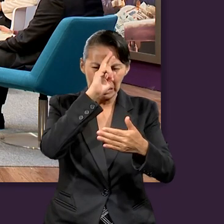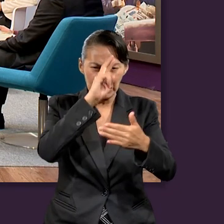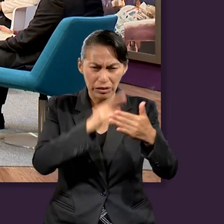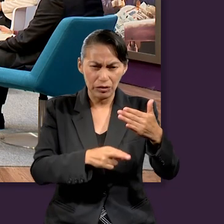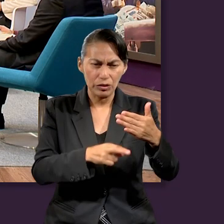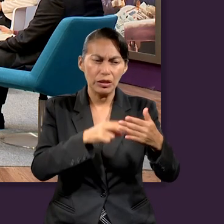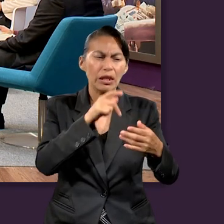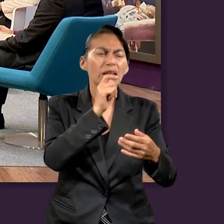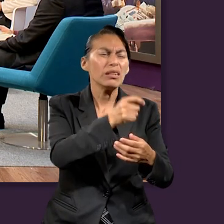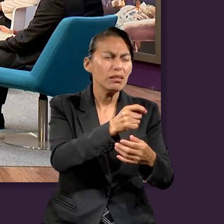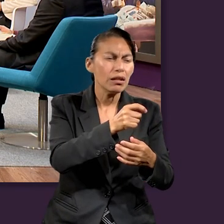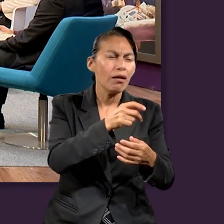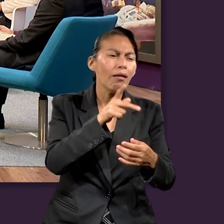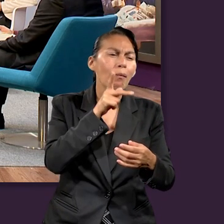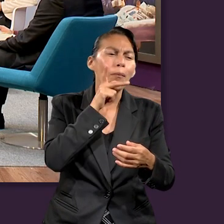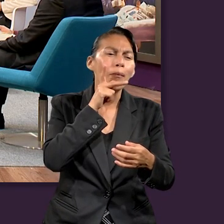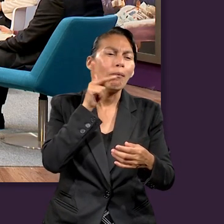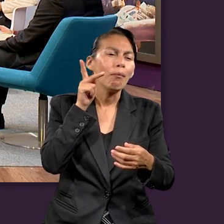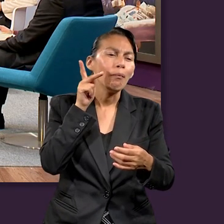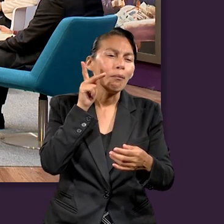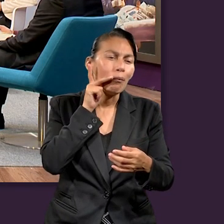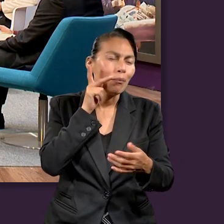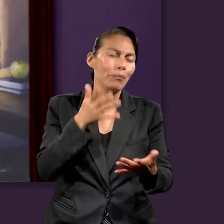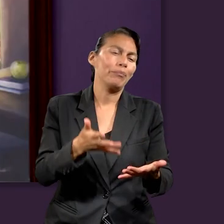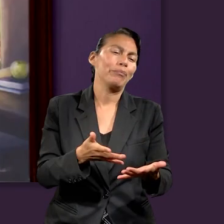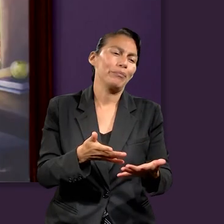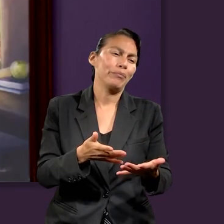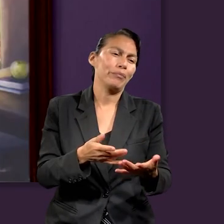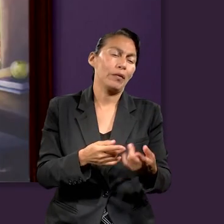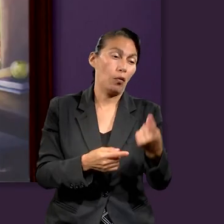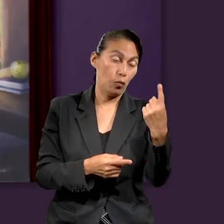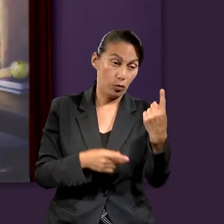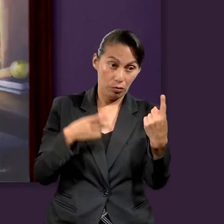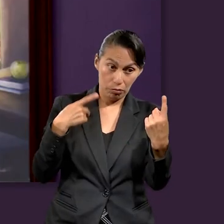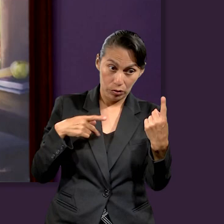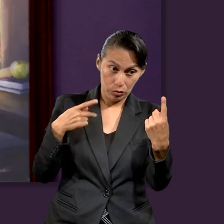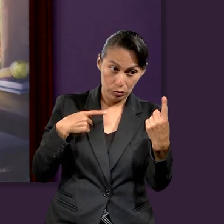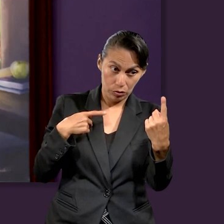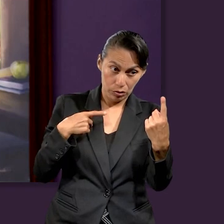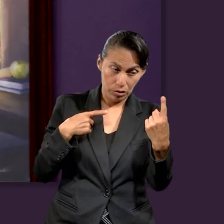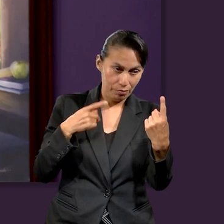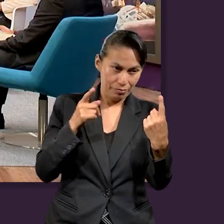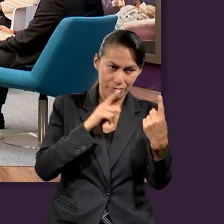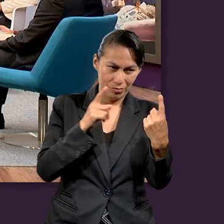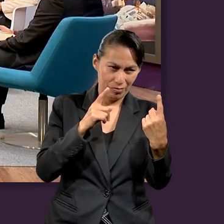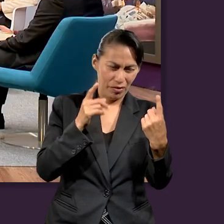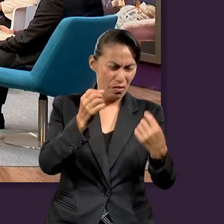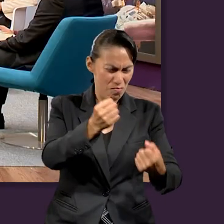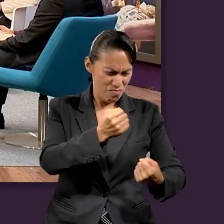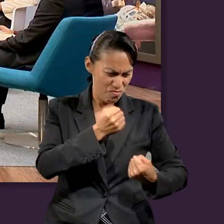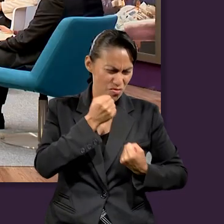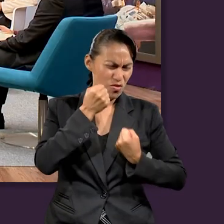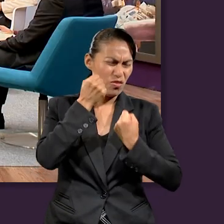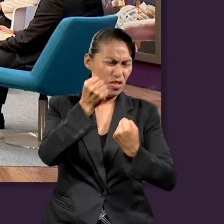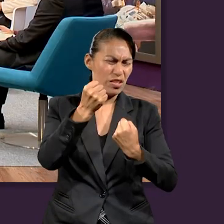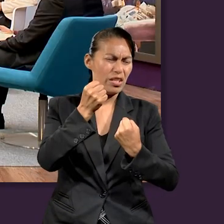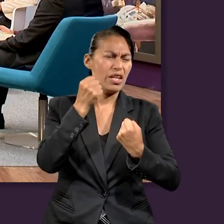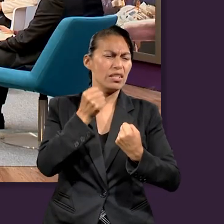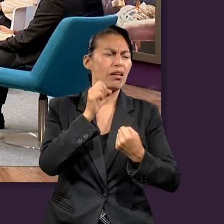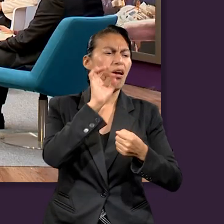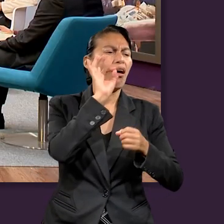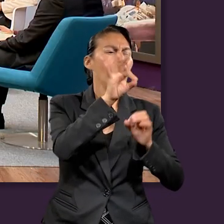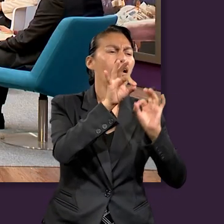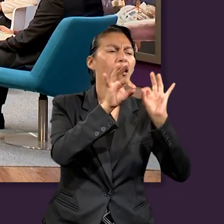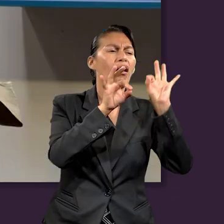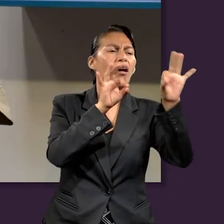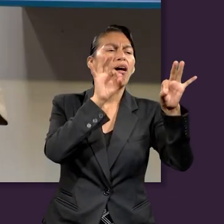religioso que es el papado. No se refiere a una persona en particular sino un poder,